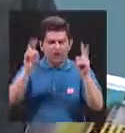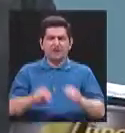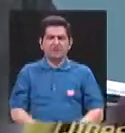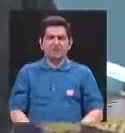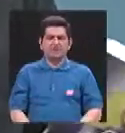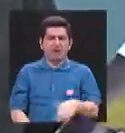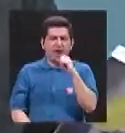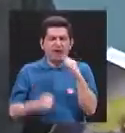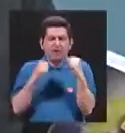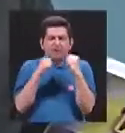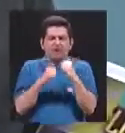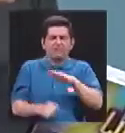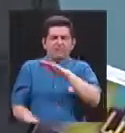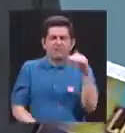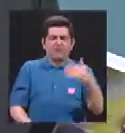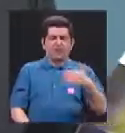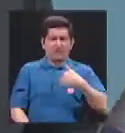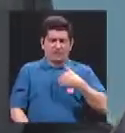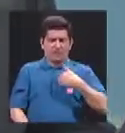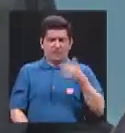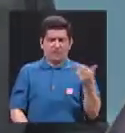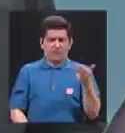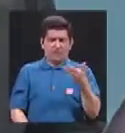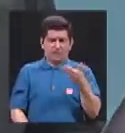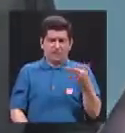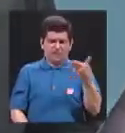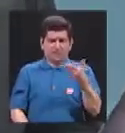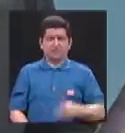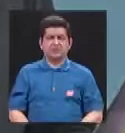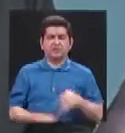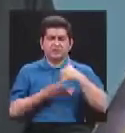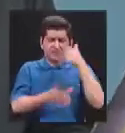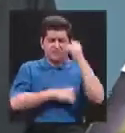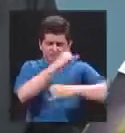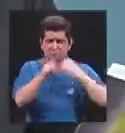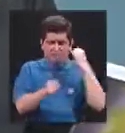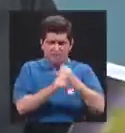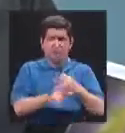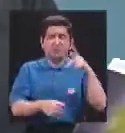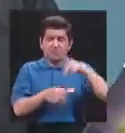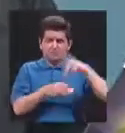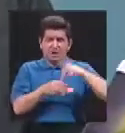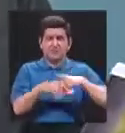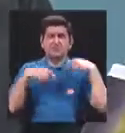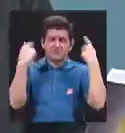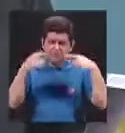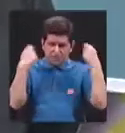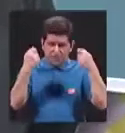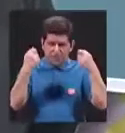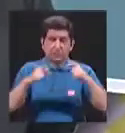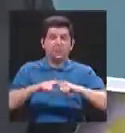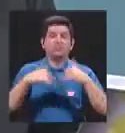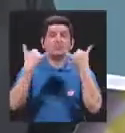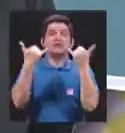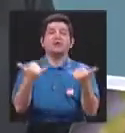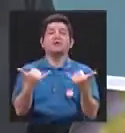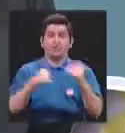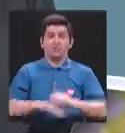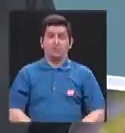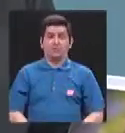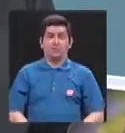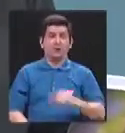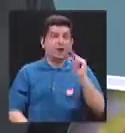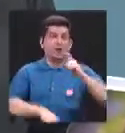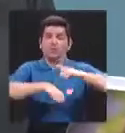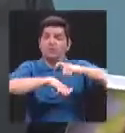como Caribe y Agua Fría de Mar, que han recibido premios internacionales, por lo tanto han participado en esos festivales, pero esta